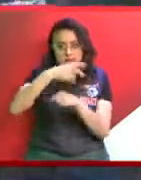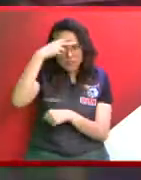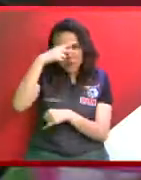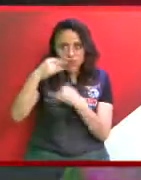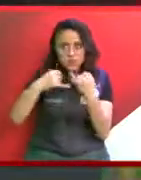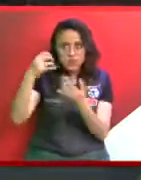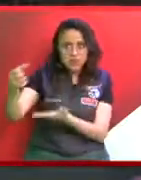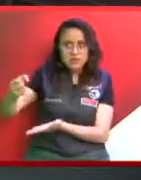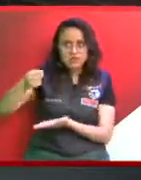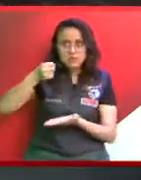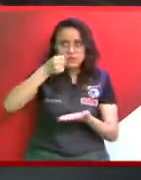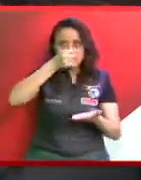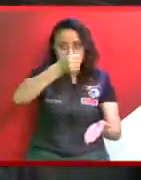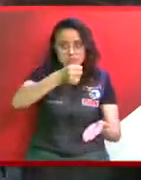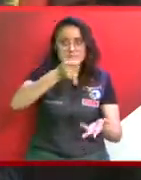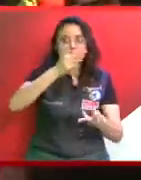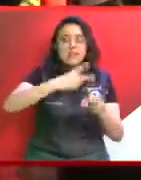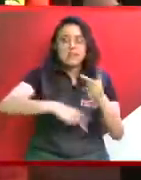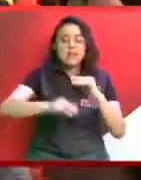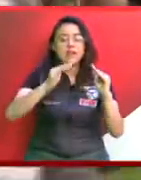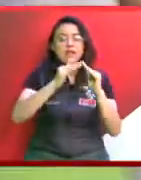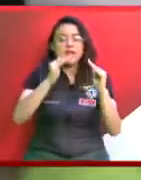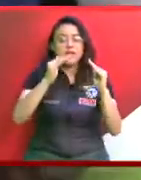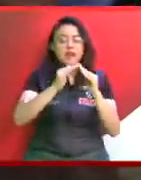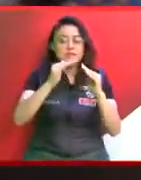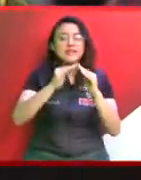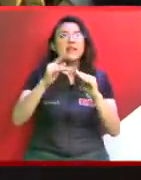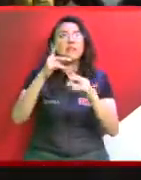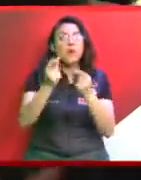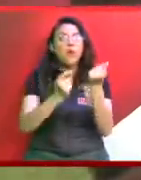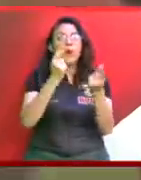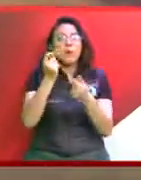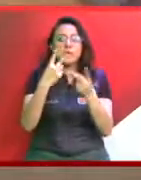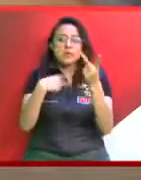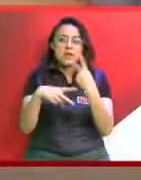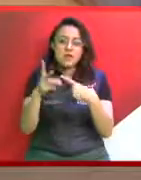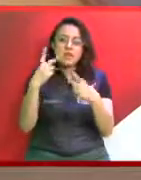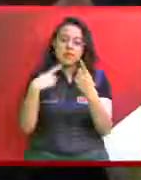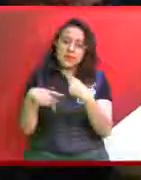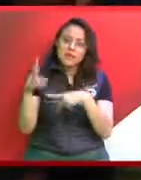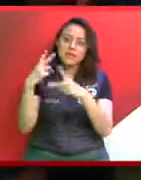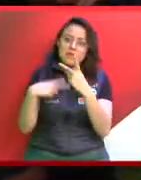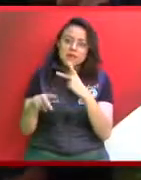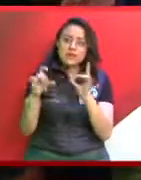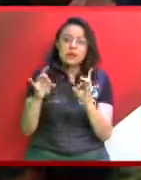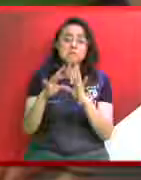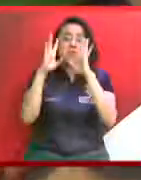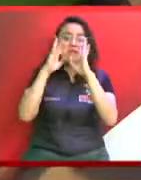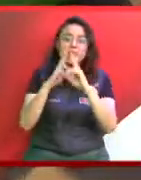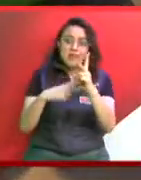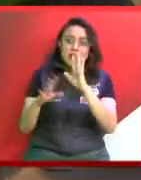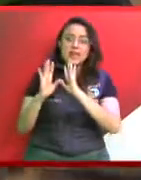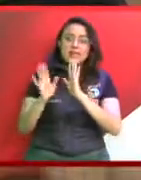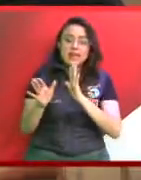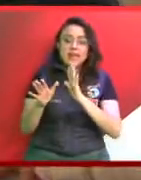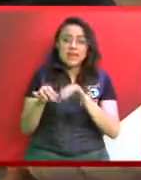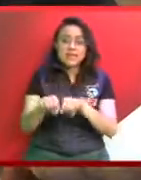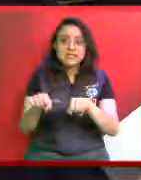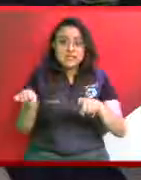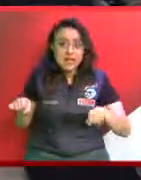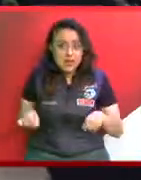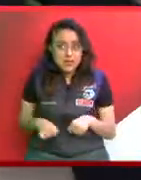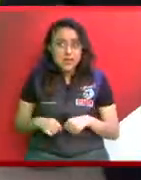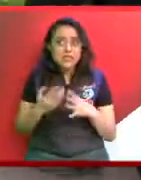juguetes, ingresamos a la casa y los niños poco a poco fueron llegando. Momentos después, ahí estaban, en el salón de usos